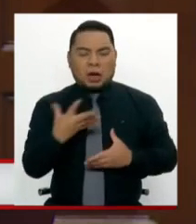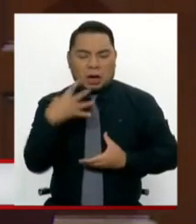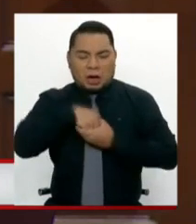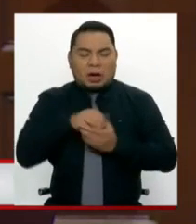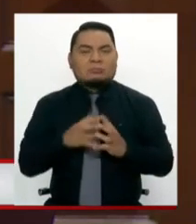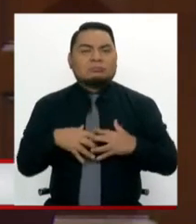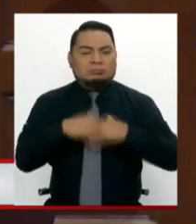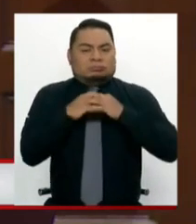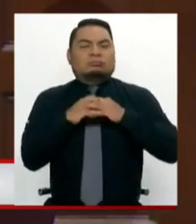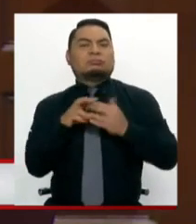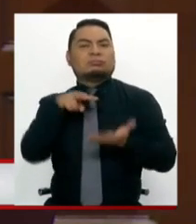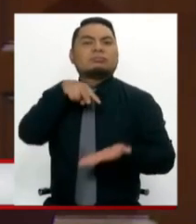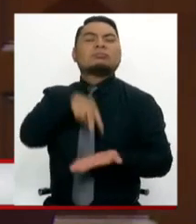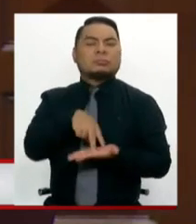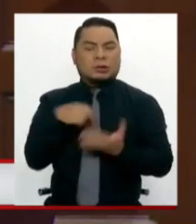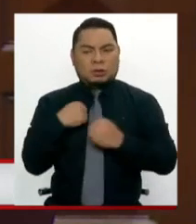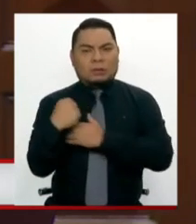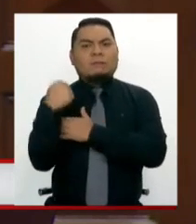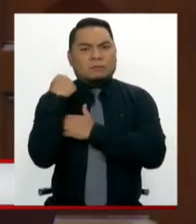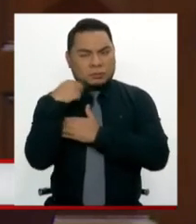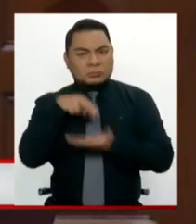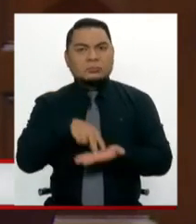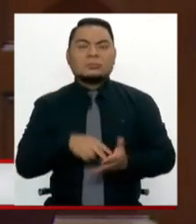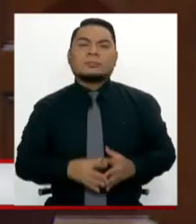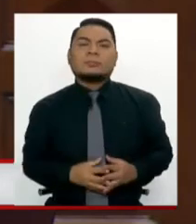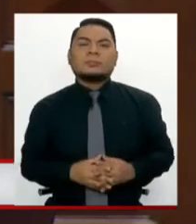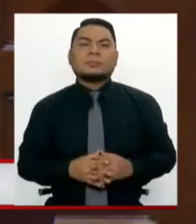fortalecerán, me conferiré convicción.